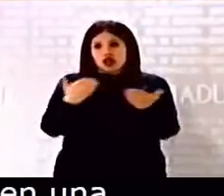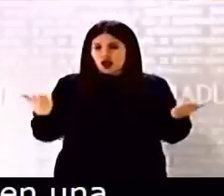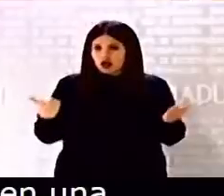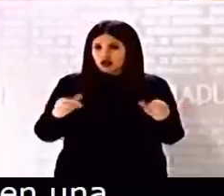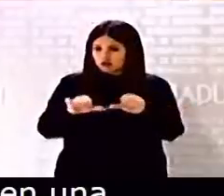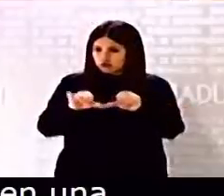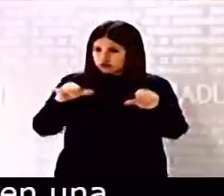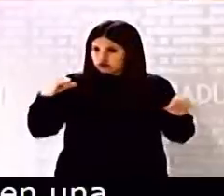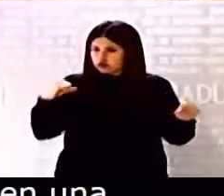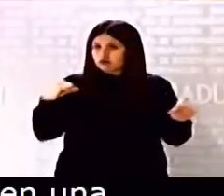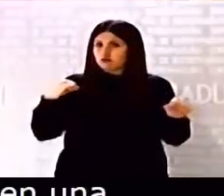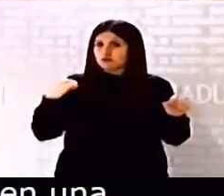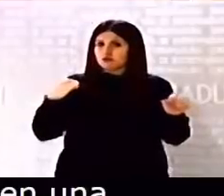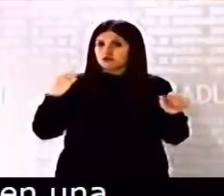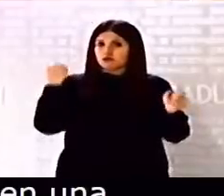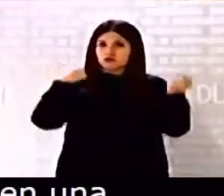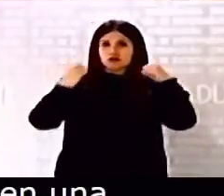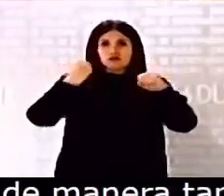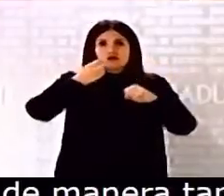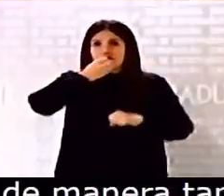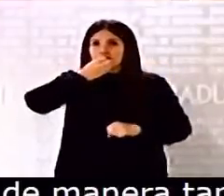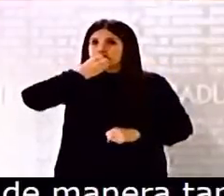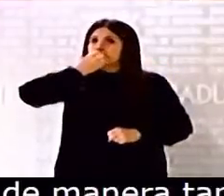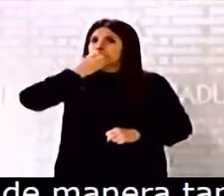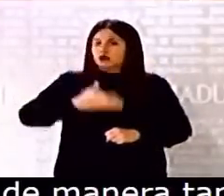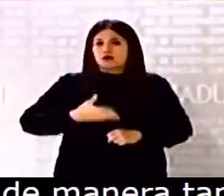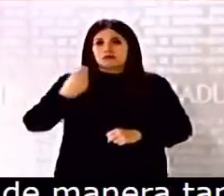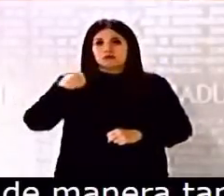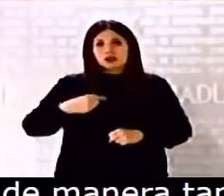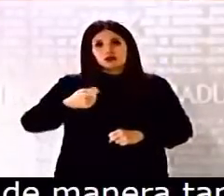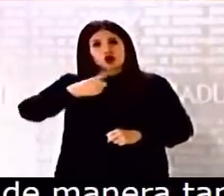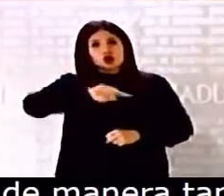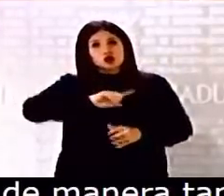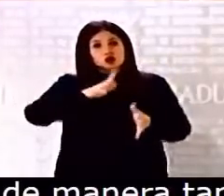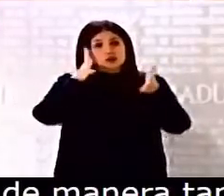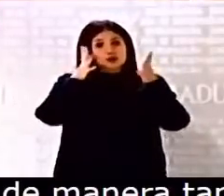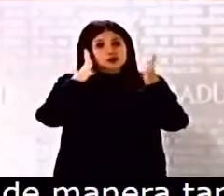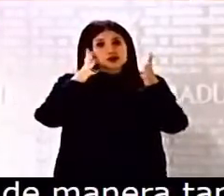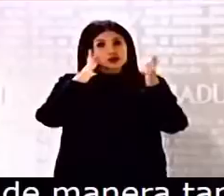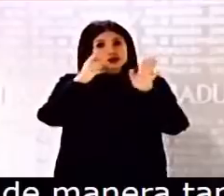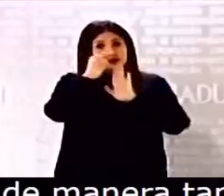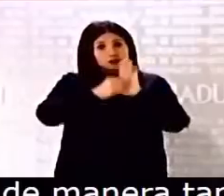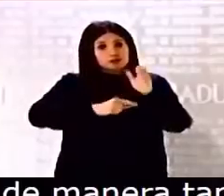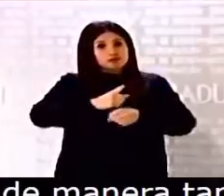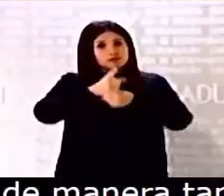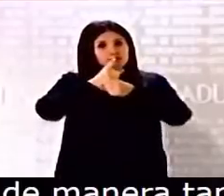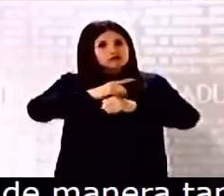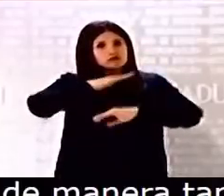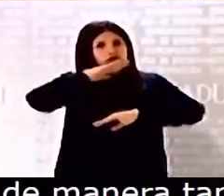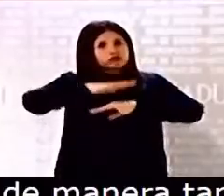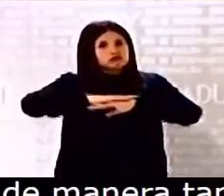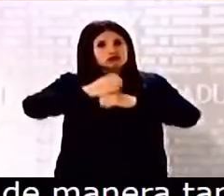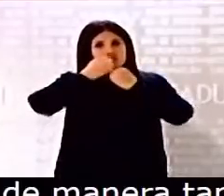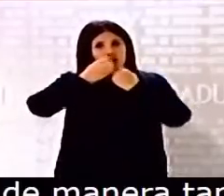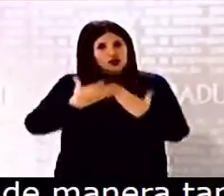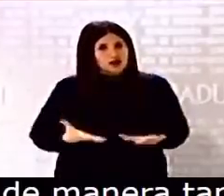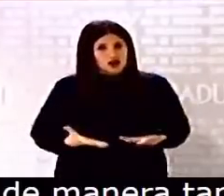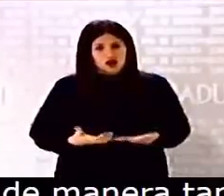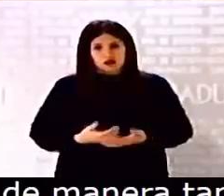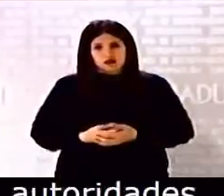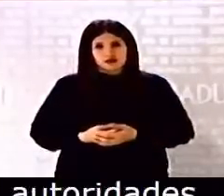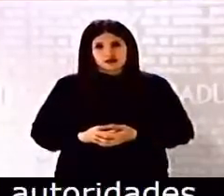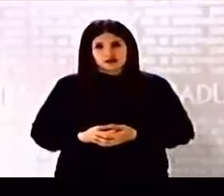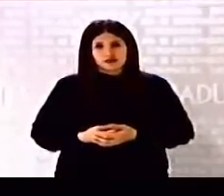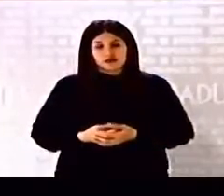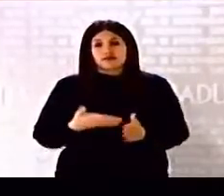manera tan importante a las recomendaciones que le hemos hecho a las autoridades sanitarias. No son